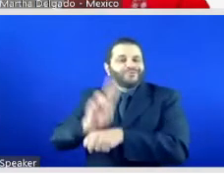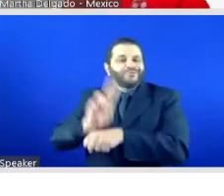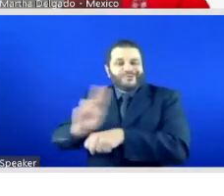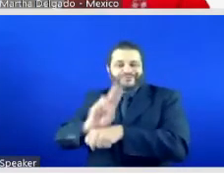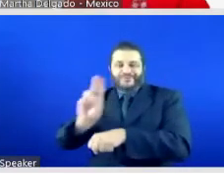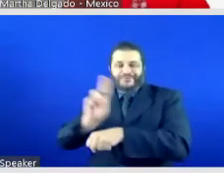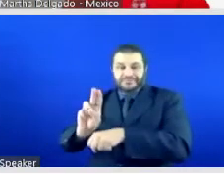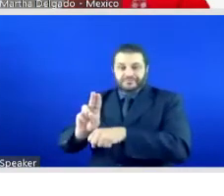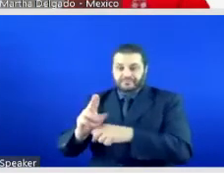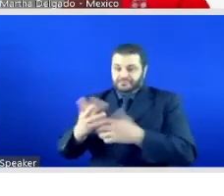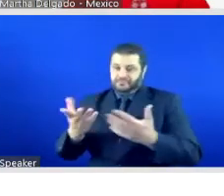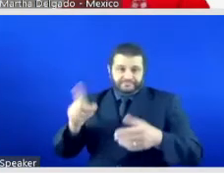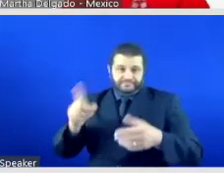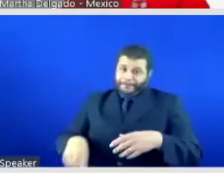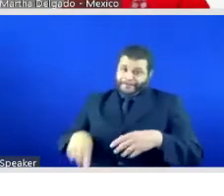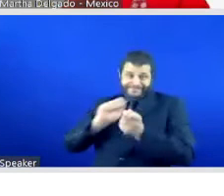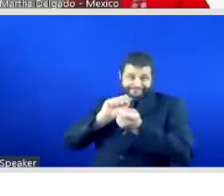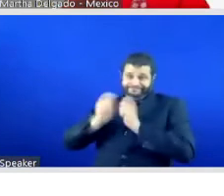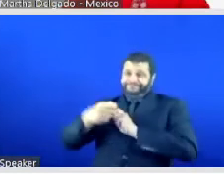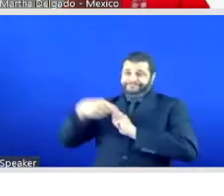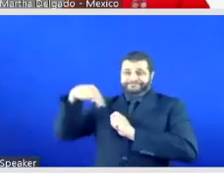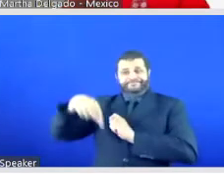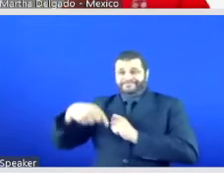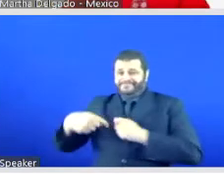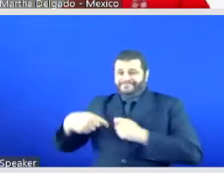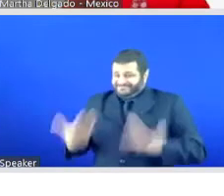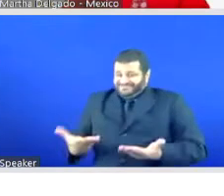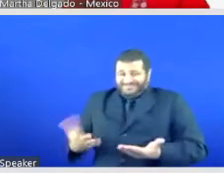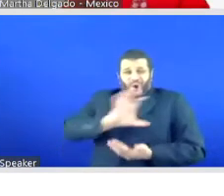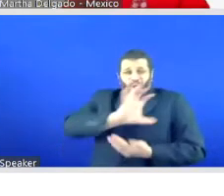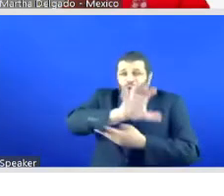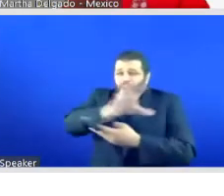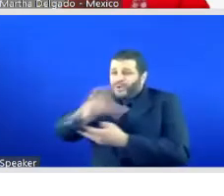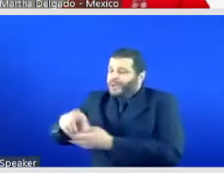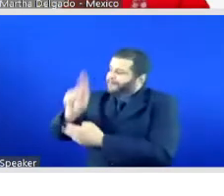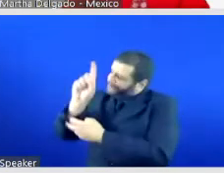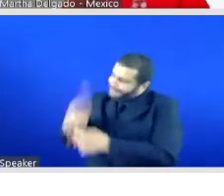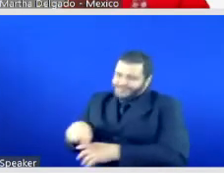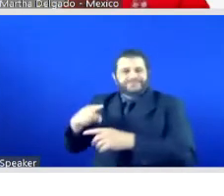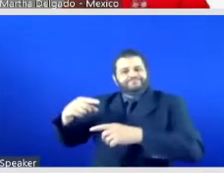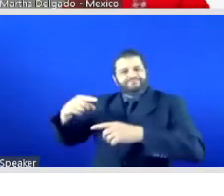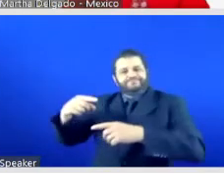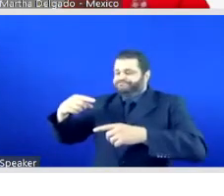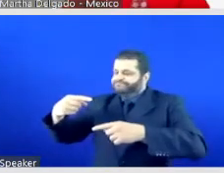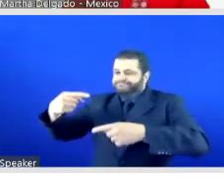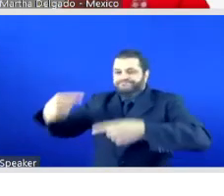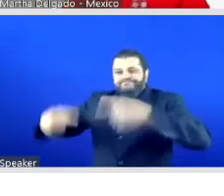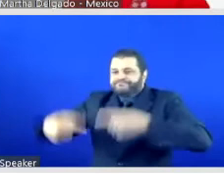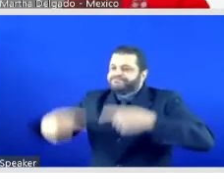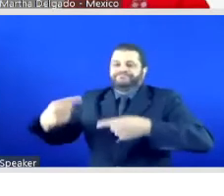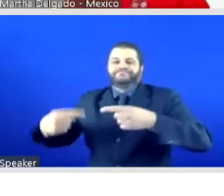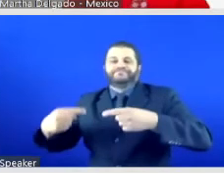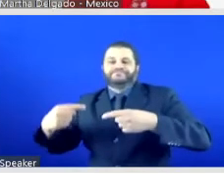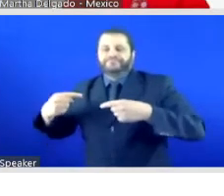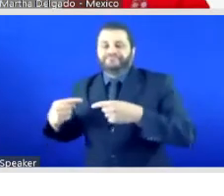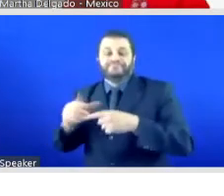mesas nacionales para abordar el tema de la crisis climática. Honduras, acabamos de ser golpeados por la tormenta